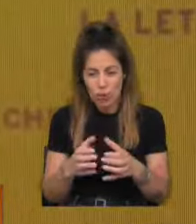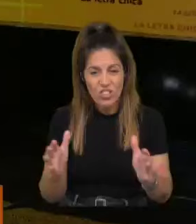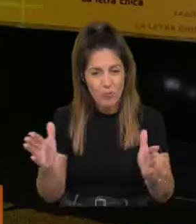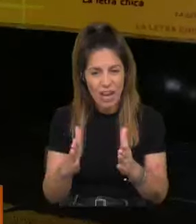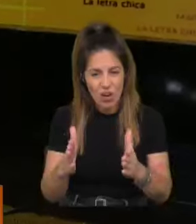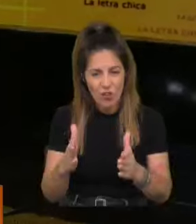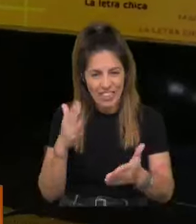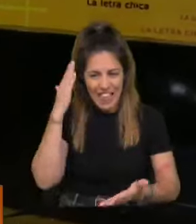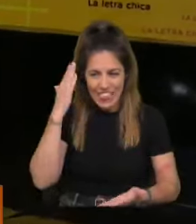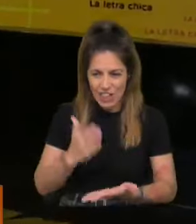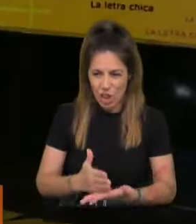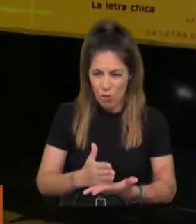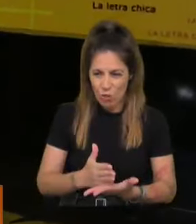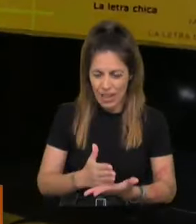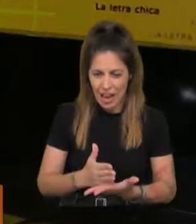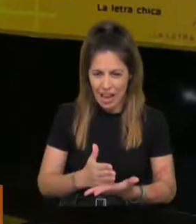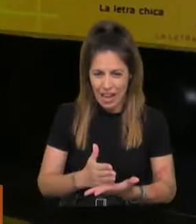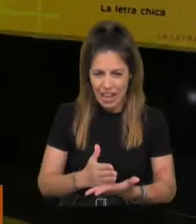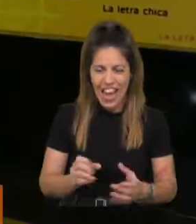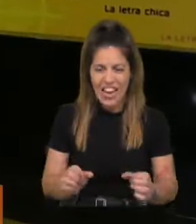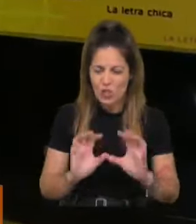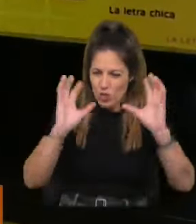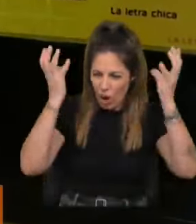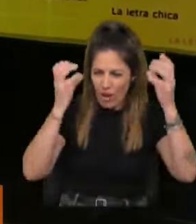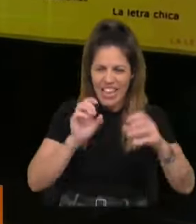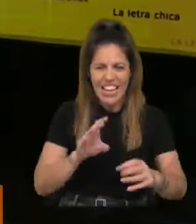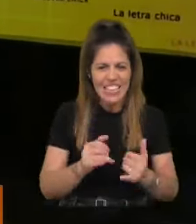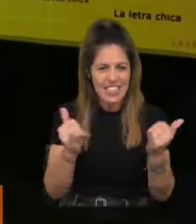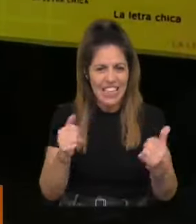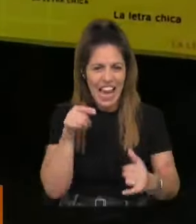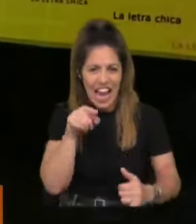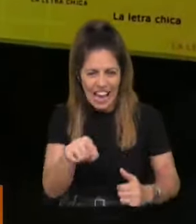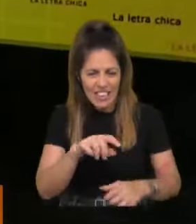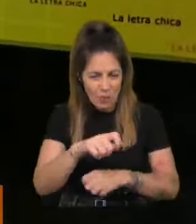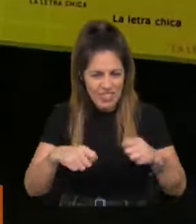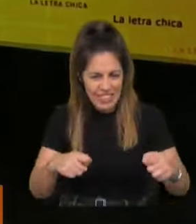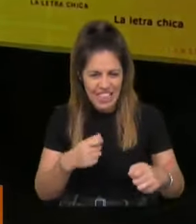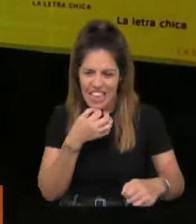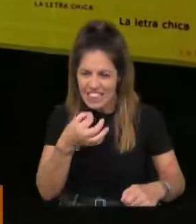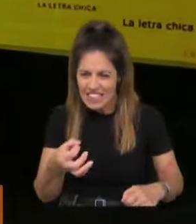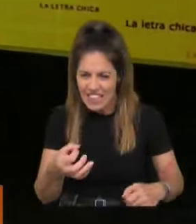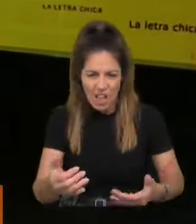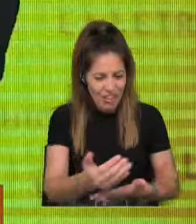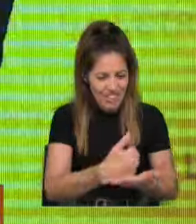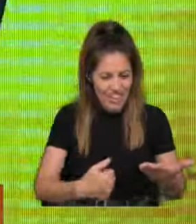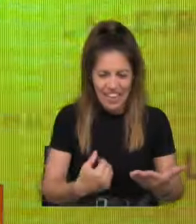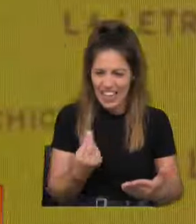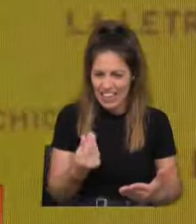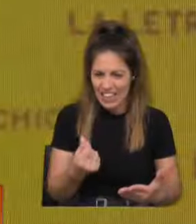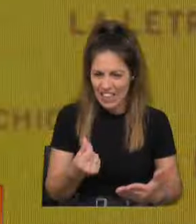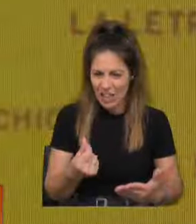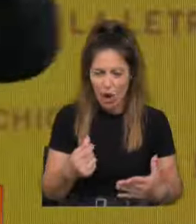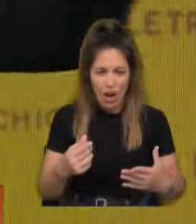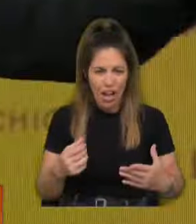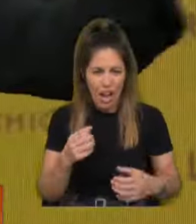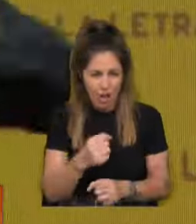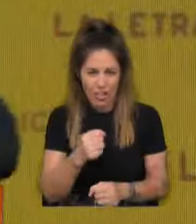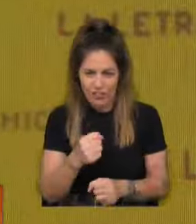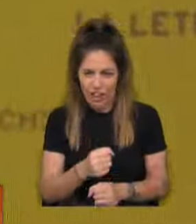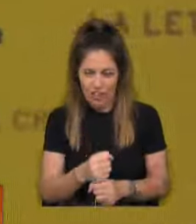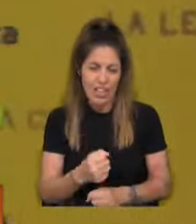hizo una huelga de 15 días a este pitn le dicen que va a expropiar los fondo a los trabajadores es una falta de respeto a la